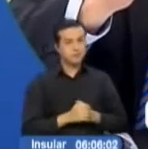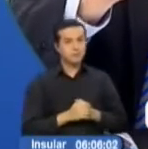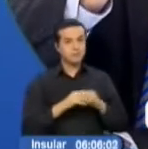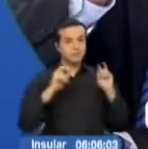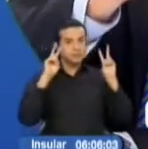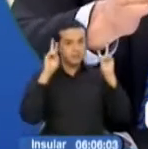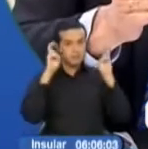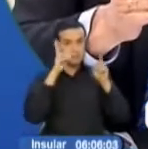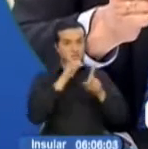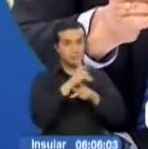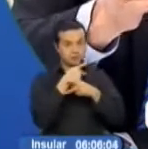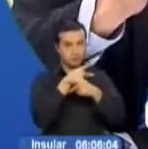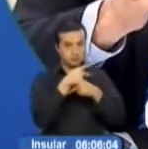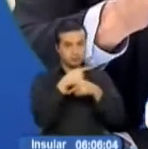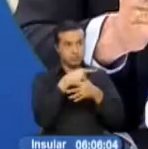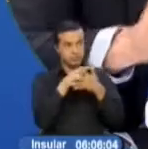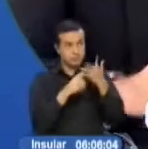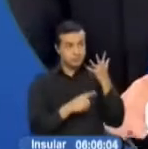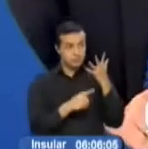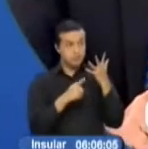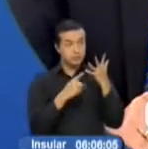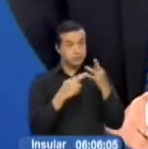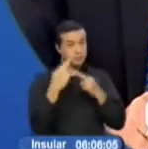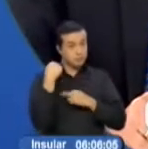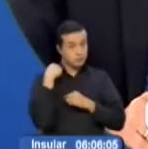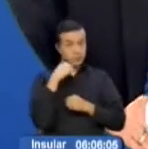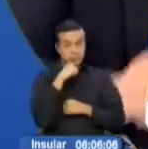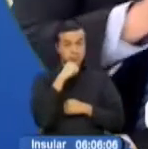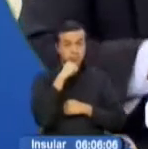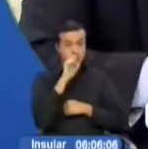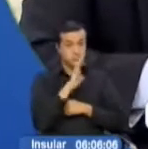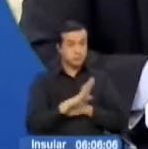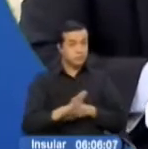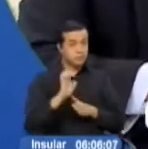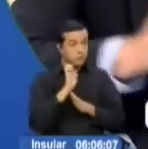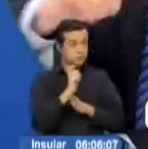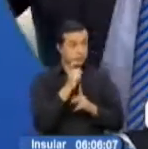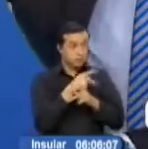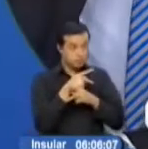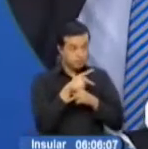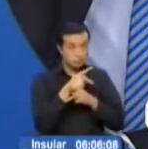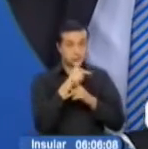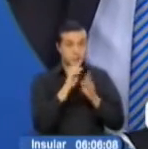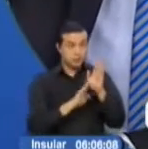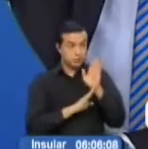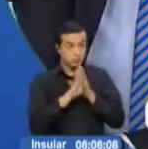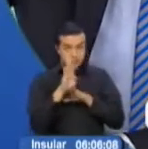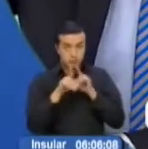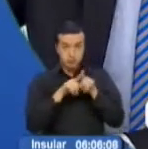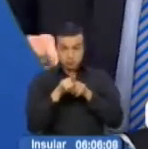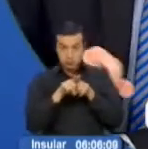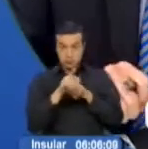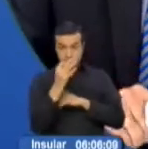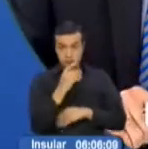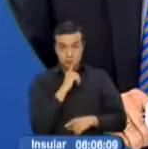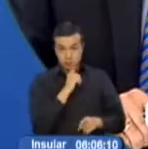tema productividad es una tarea pendiente en el Ecuador. Hay que ser productivo para poder ser competitivos